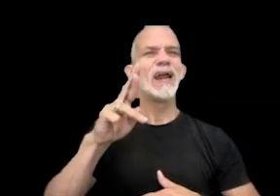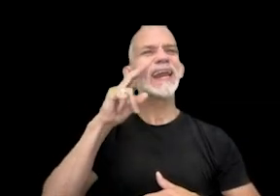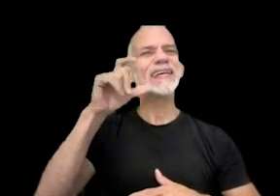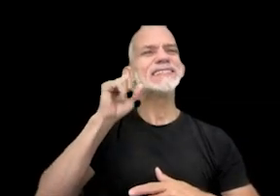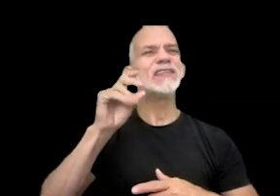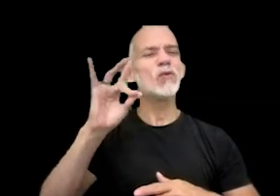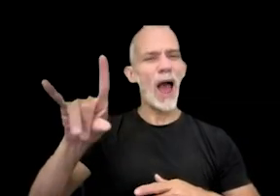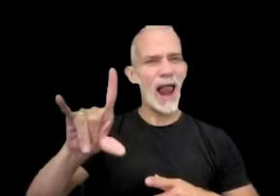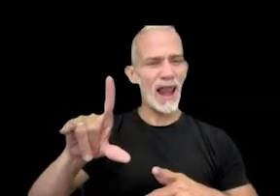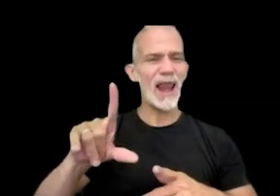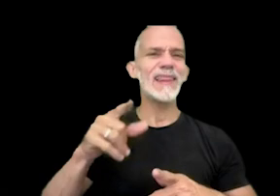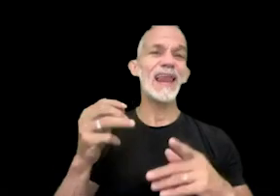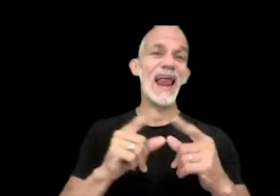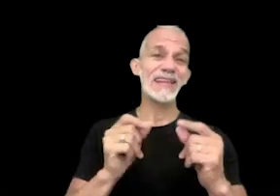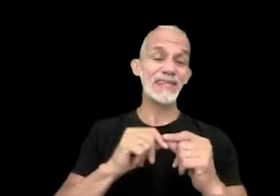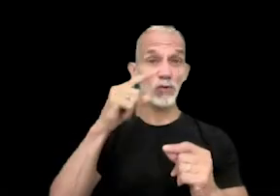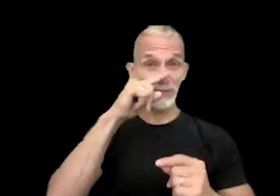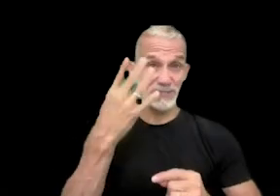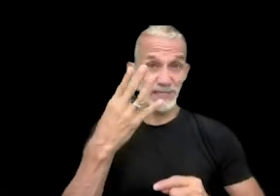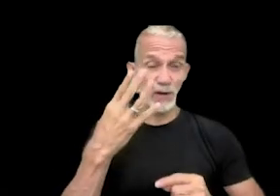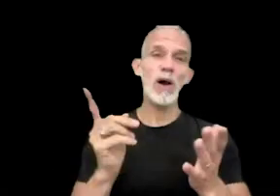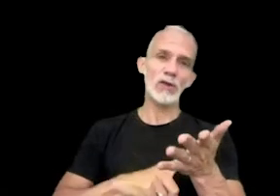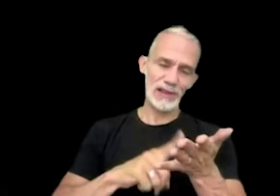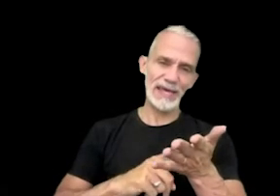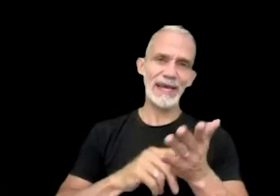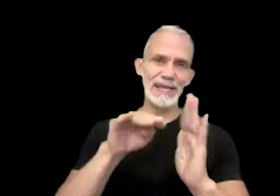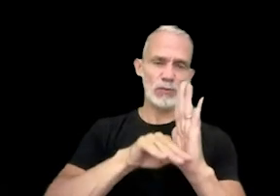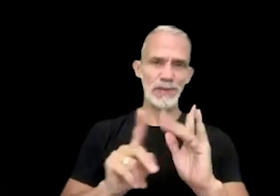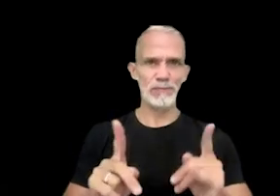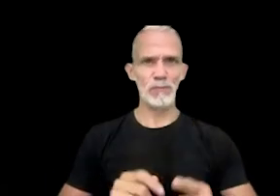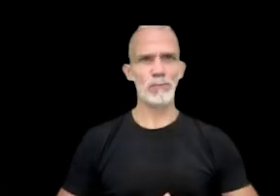artículo 74 del decreto reglamentario.